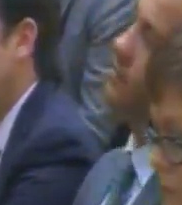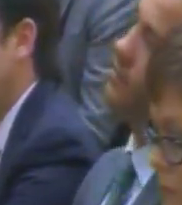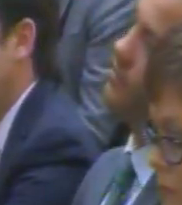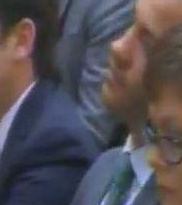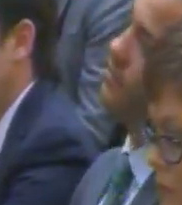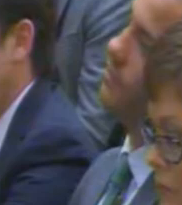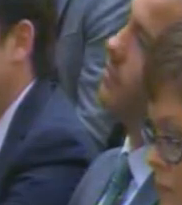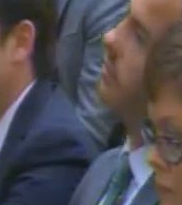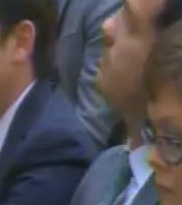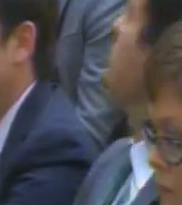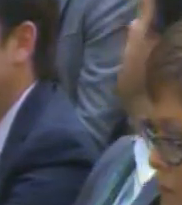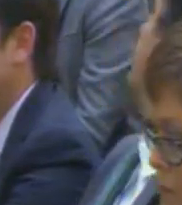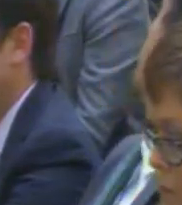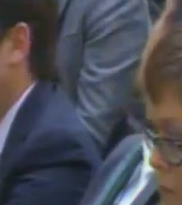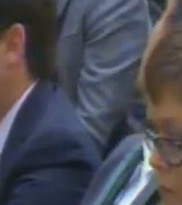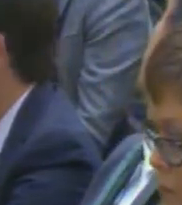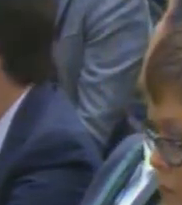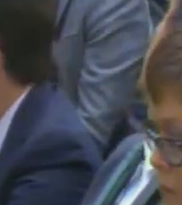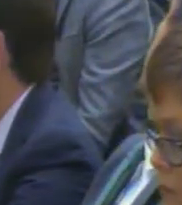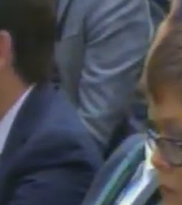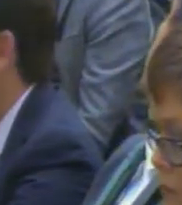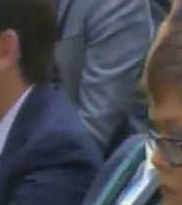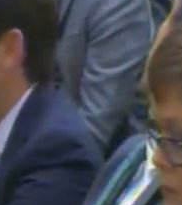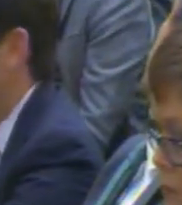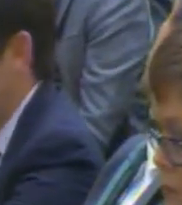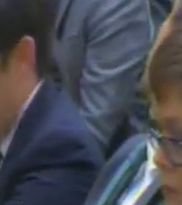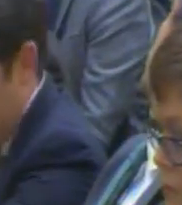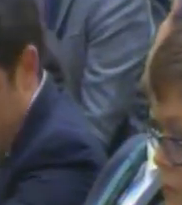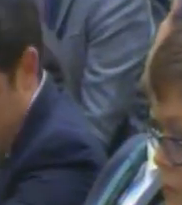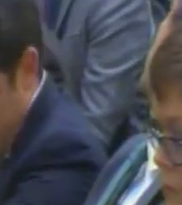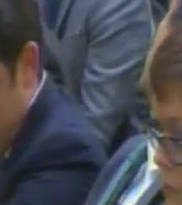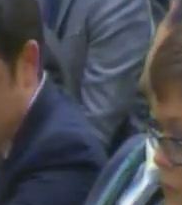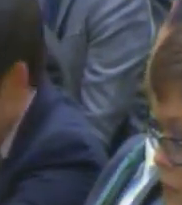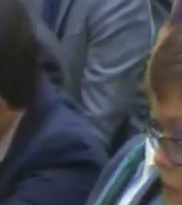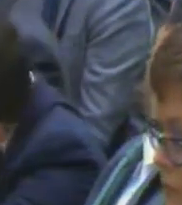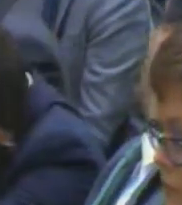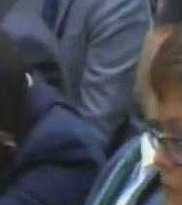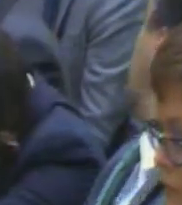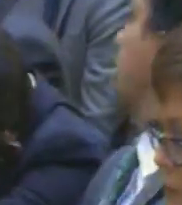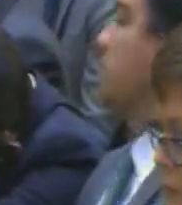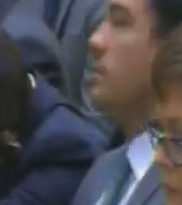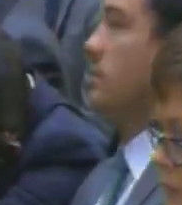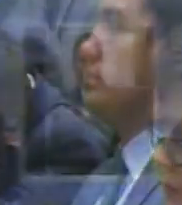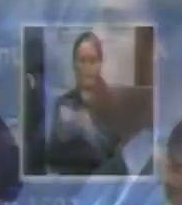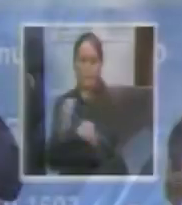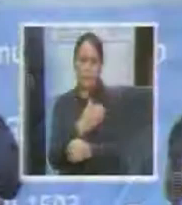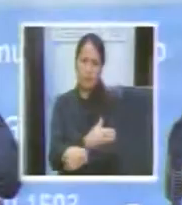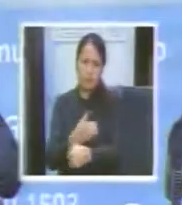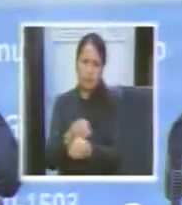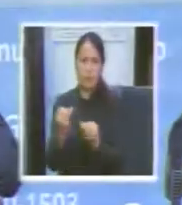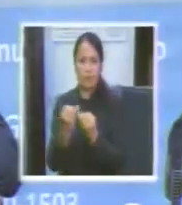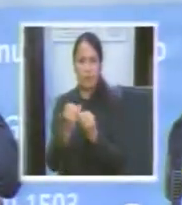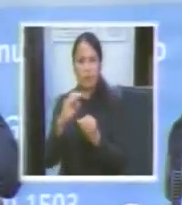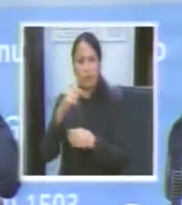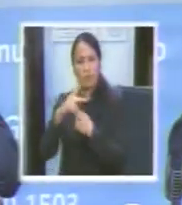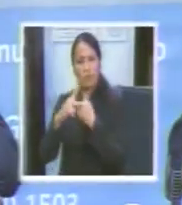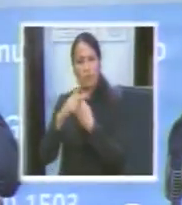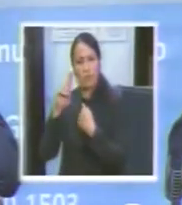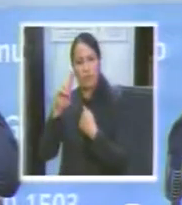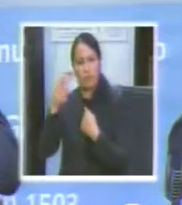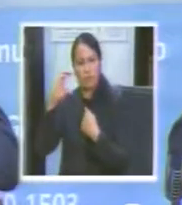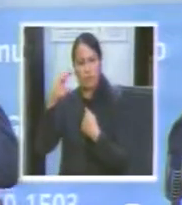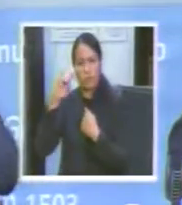en nuestro país, embajador Andrew Stanley, muchísimas gracias por acompañarnos, así como también del embajador de Ucrania de nuestro país,